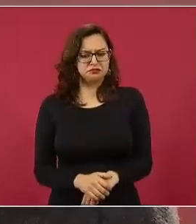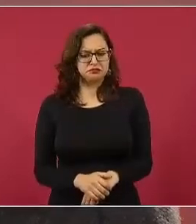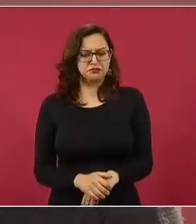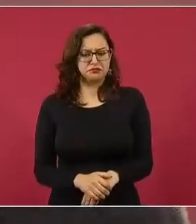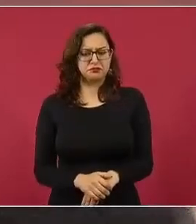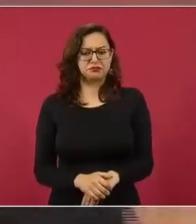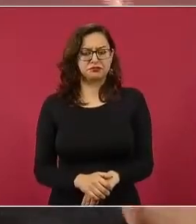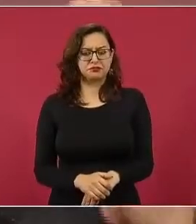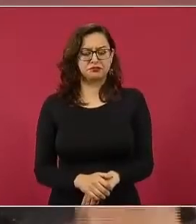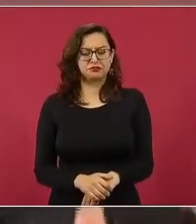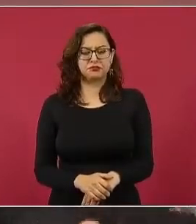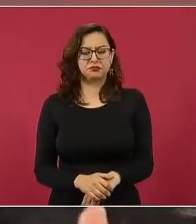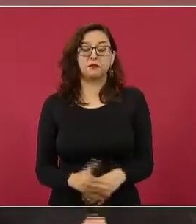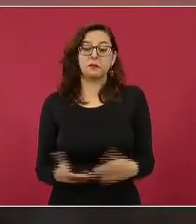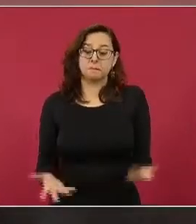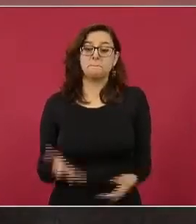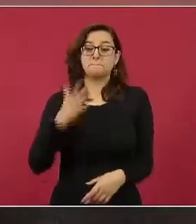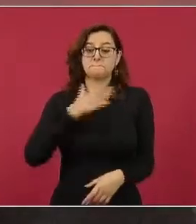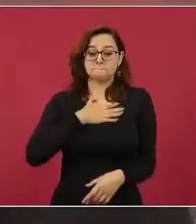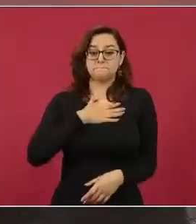Aquí desde Palacio Dar mi